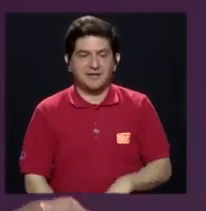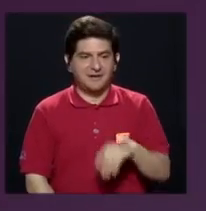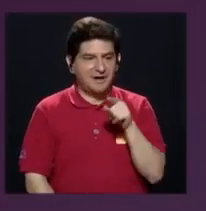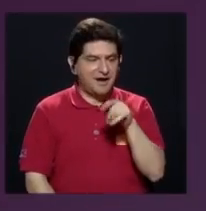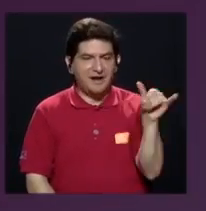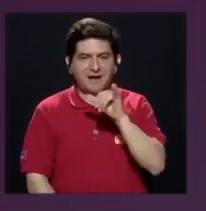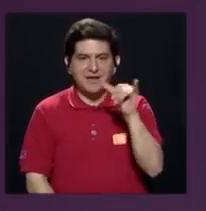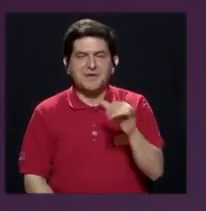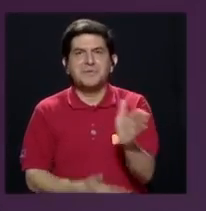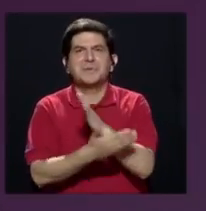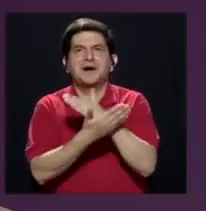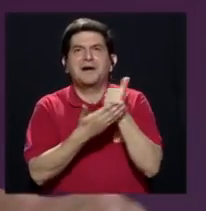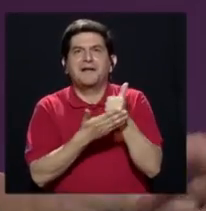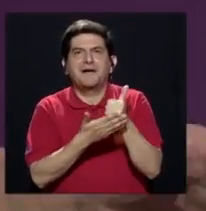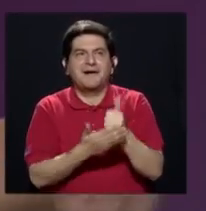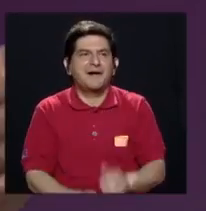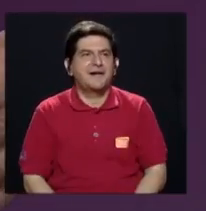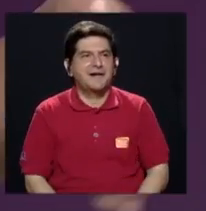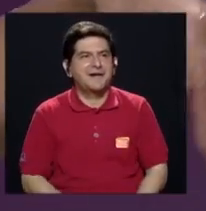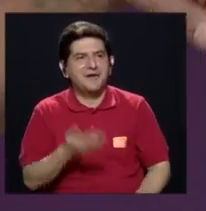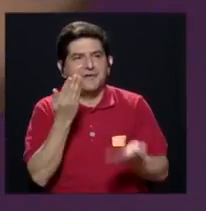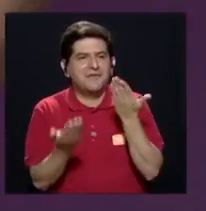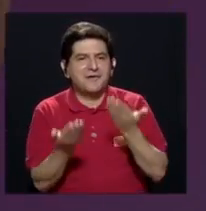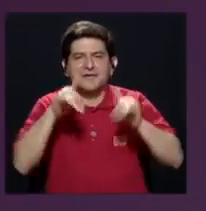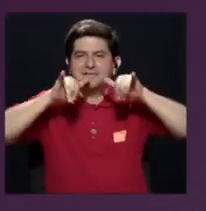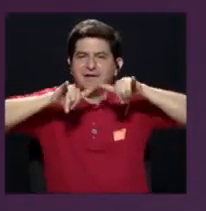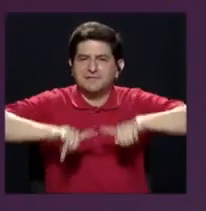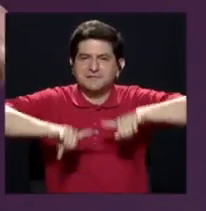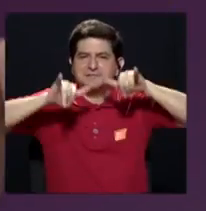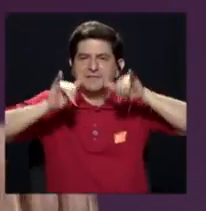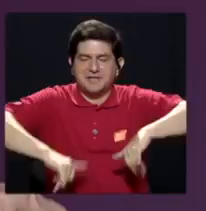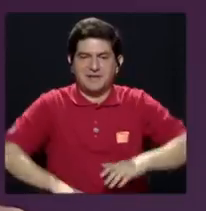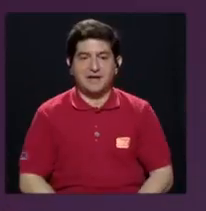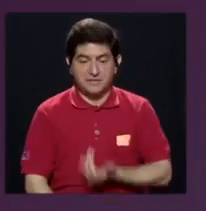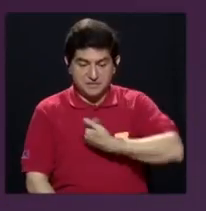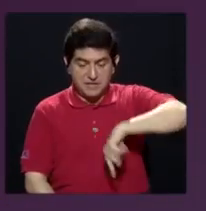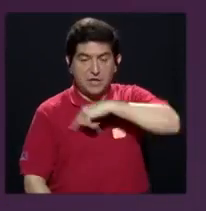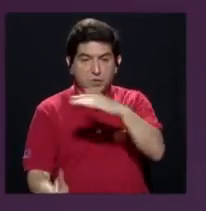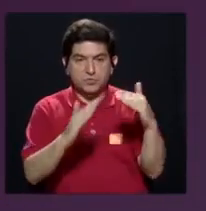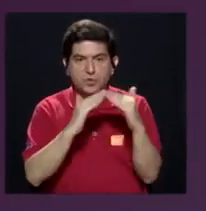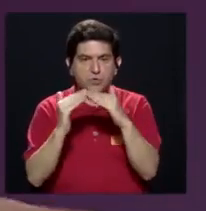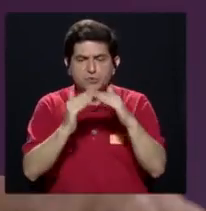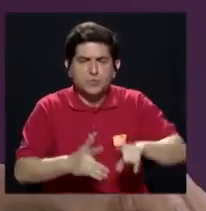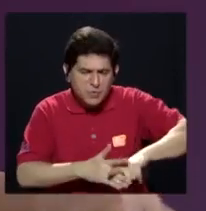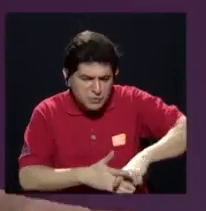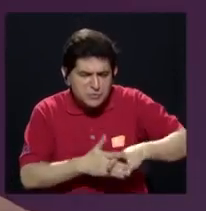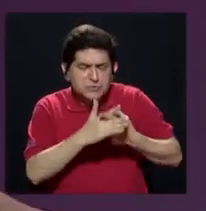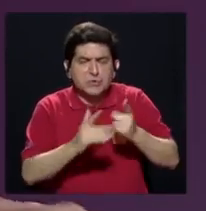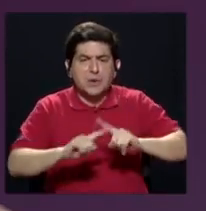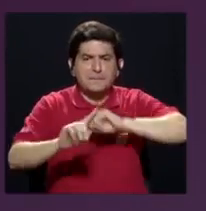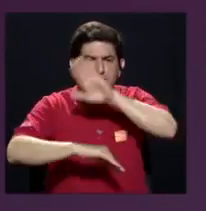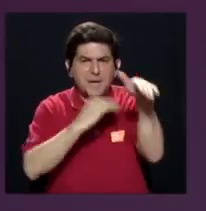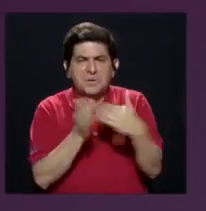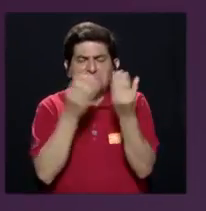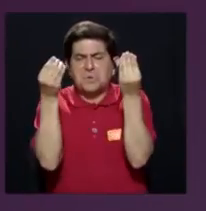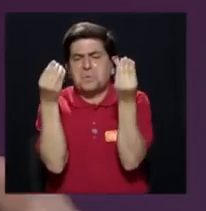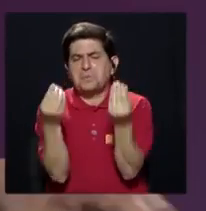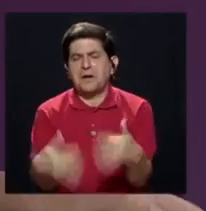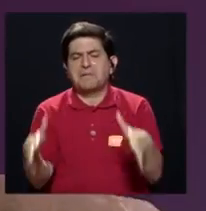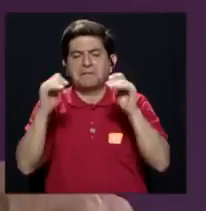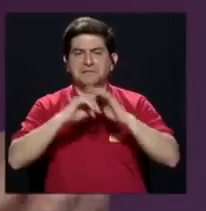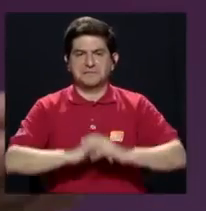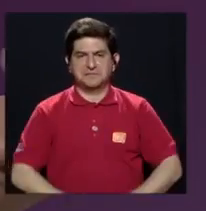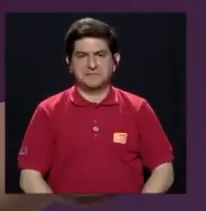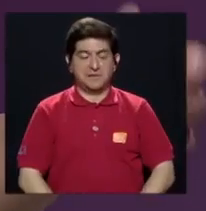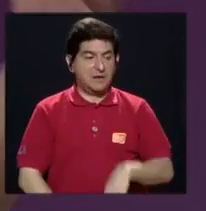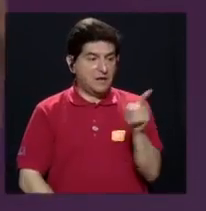eso también es algo que se ha quedado y además somos pueblos originarios pero todo se ha perdido verdad